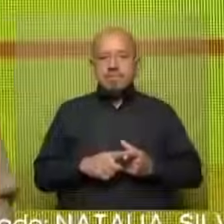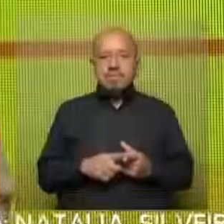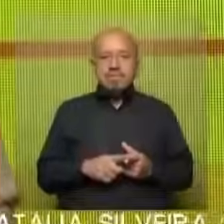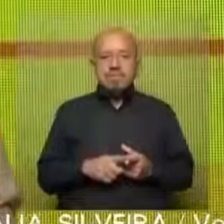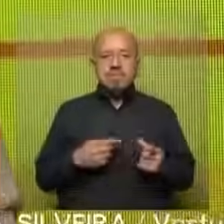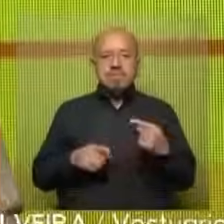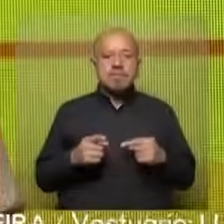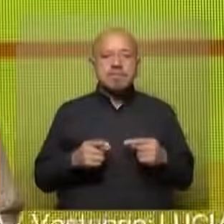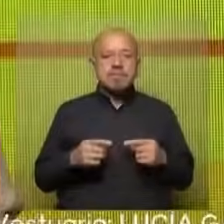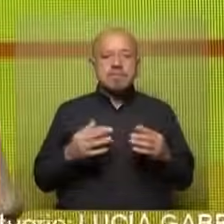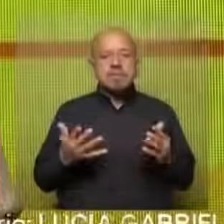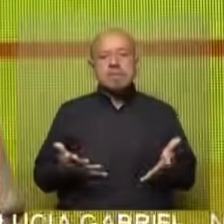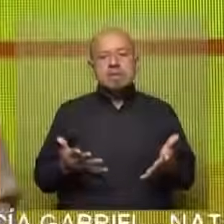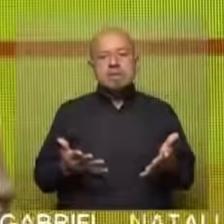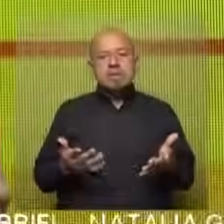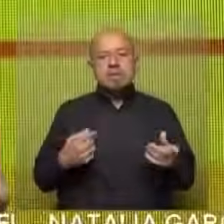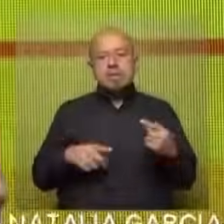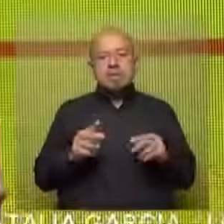aparte